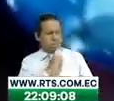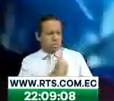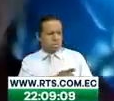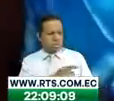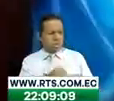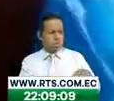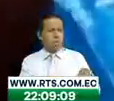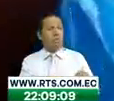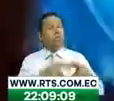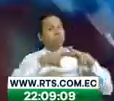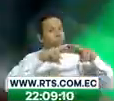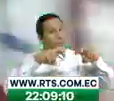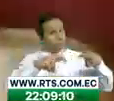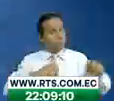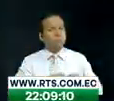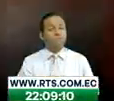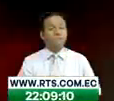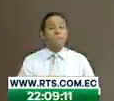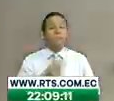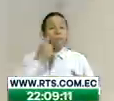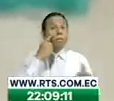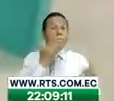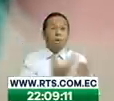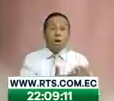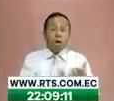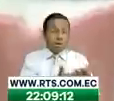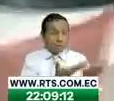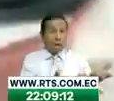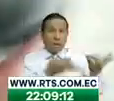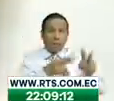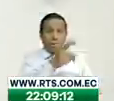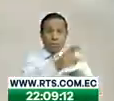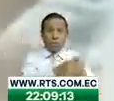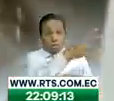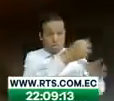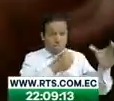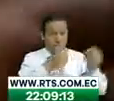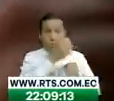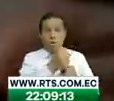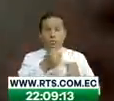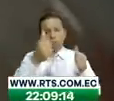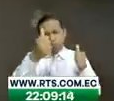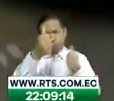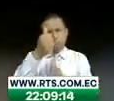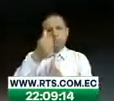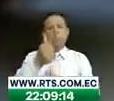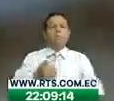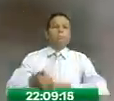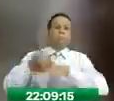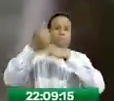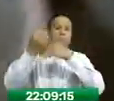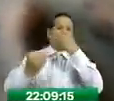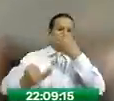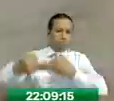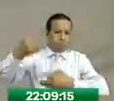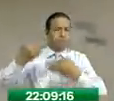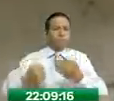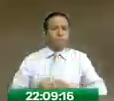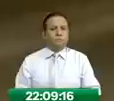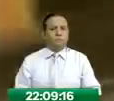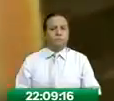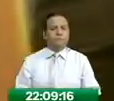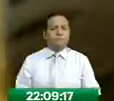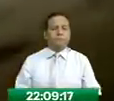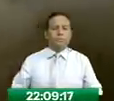provincia. Las evidencias y los detenidos fueron puestas a órdenes de las autoridades judiciales,